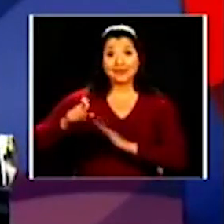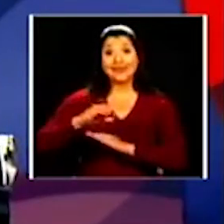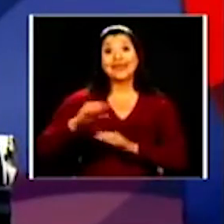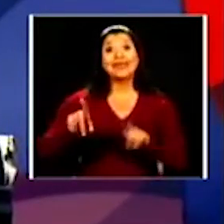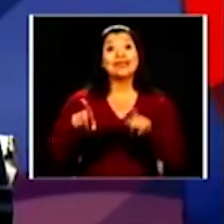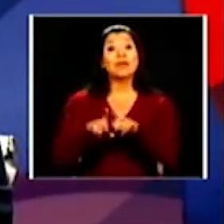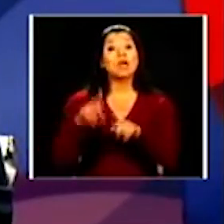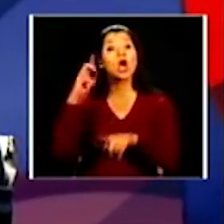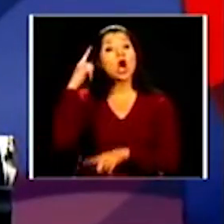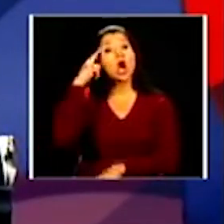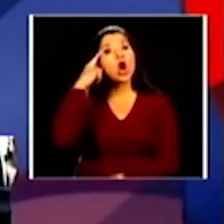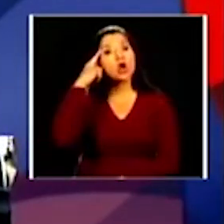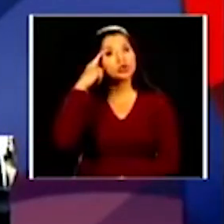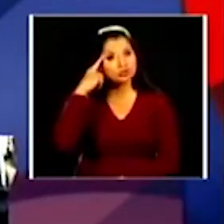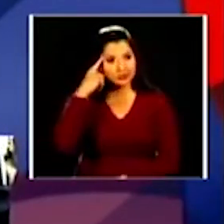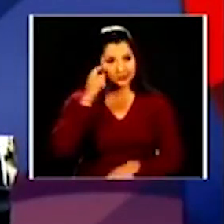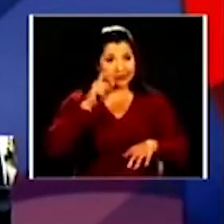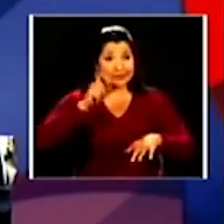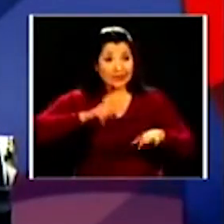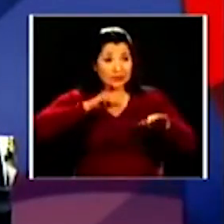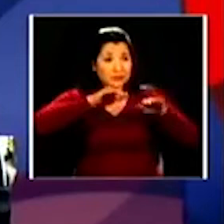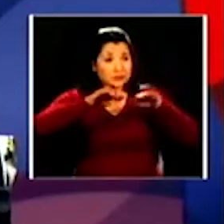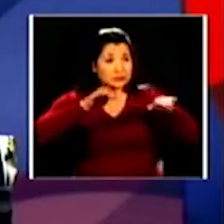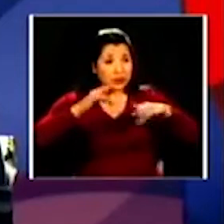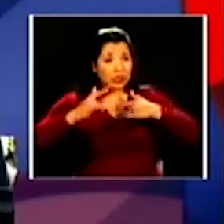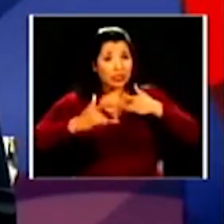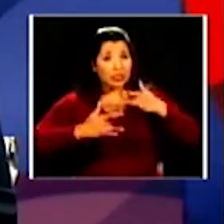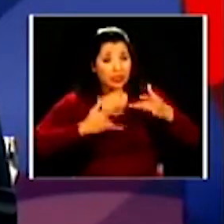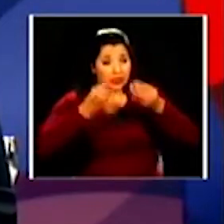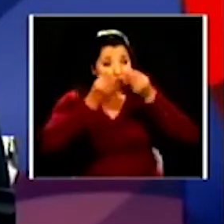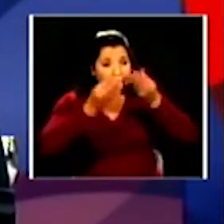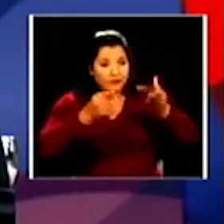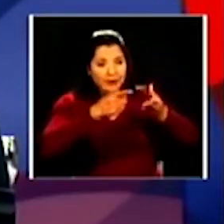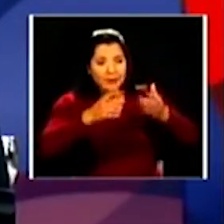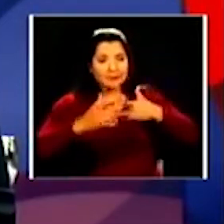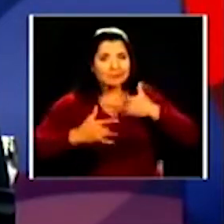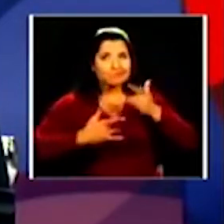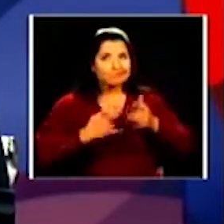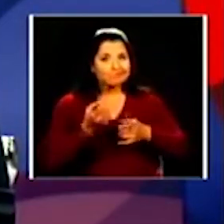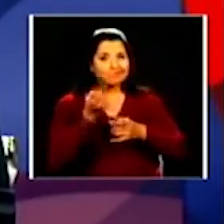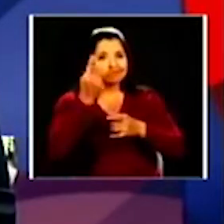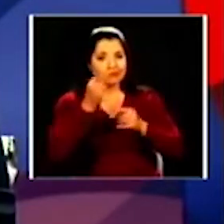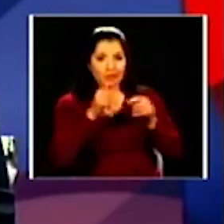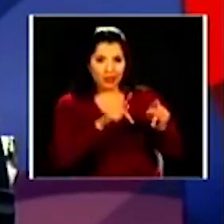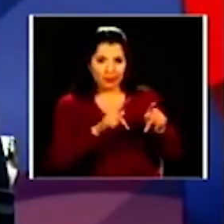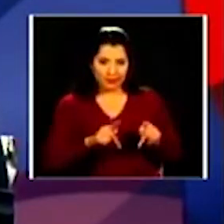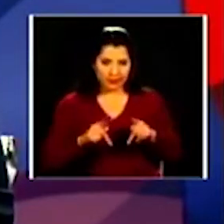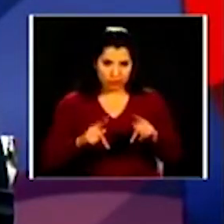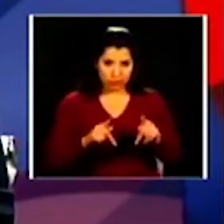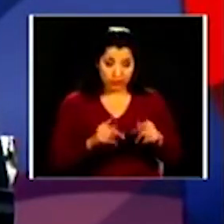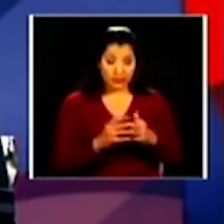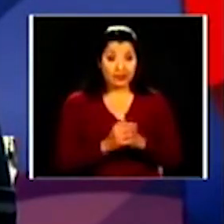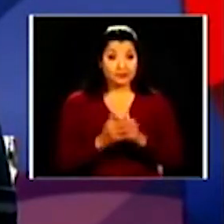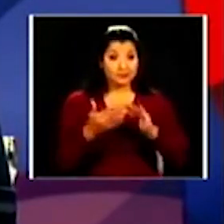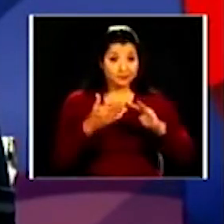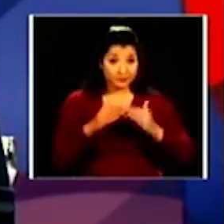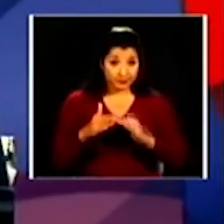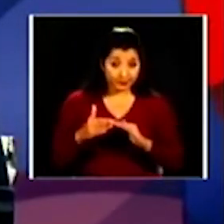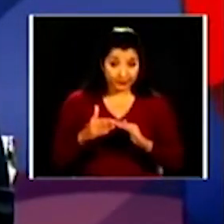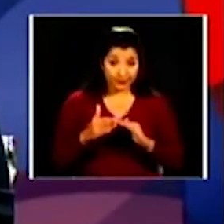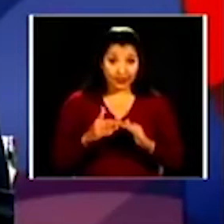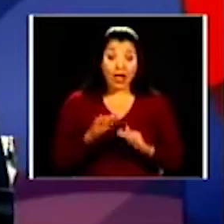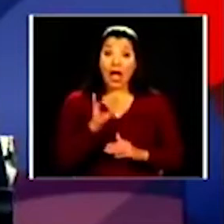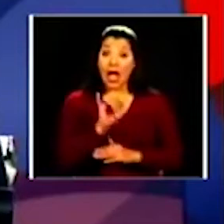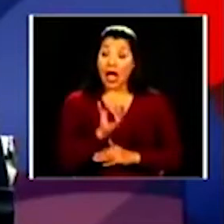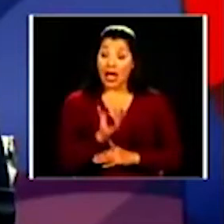concientización. Necesitamos concientizar en materia de bienestar animal a la ciudadanía. Ahí